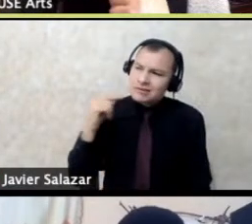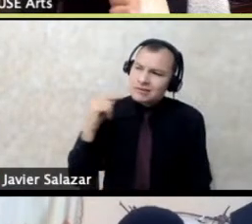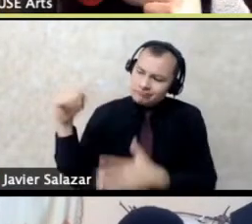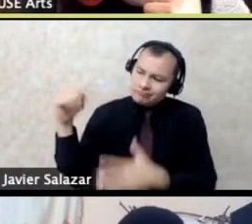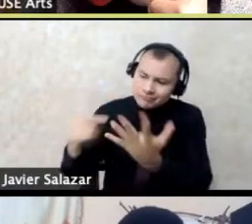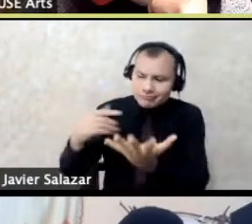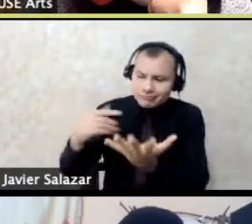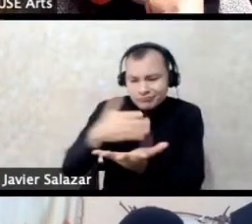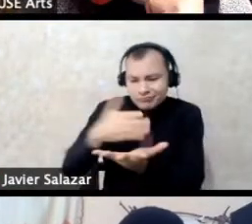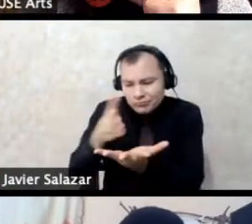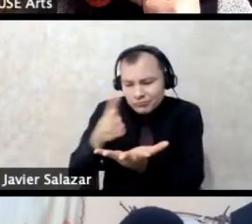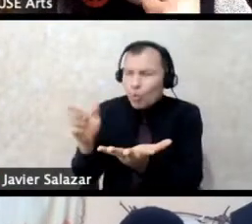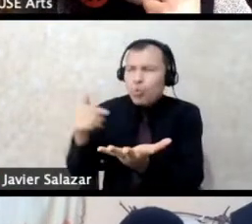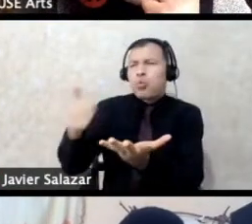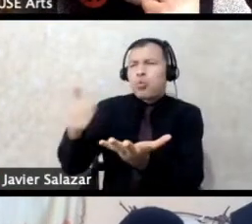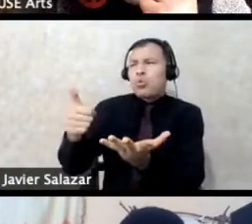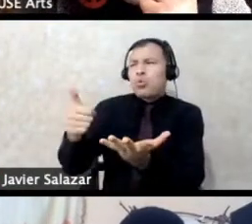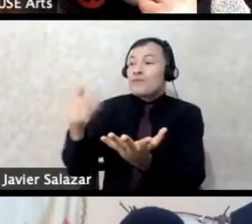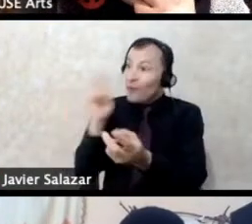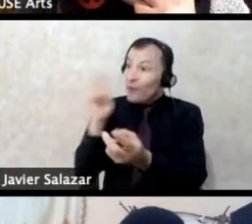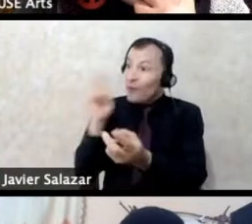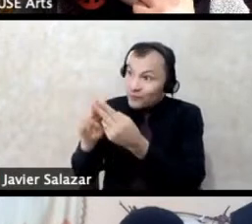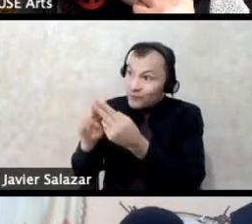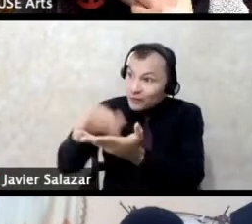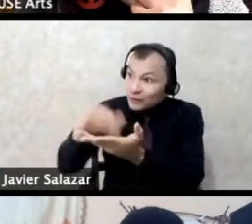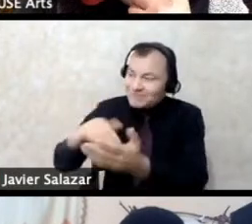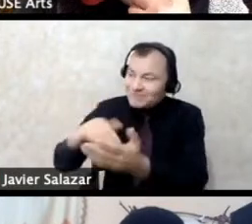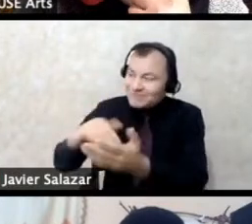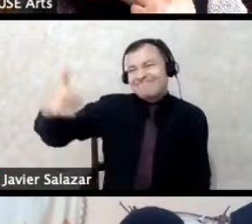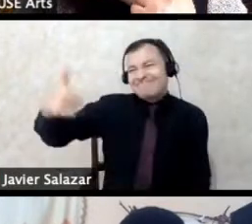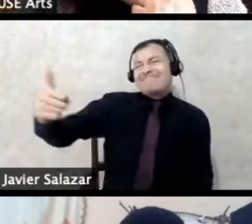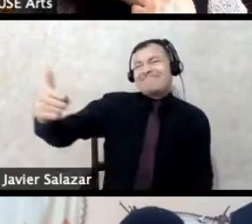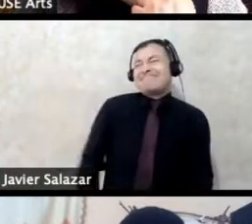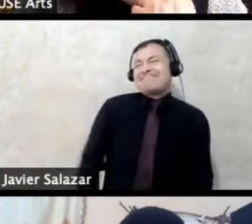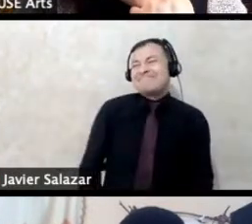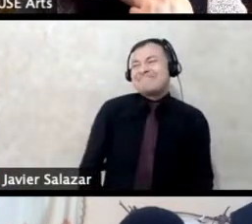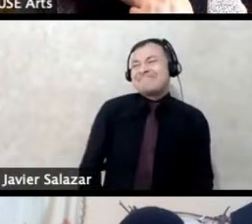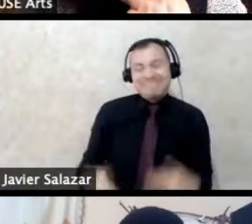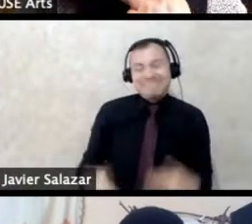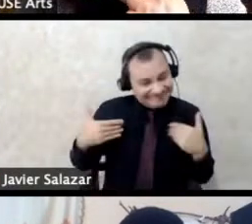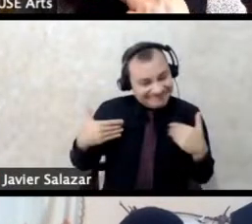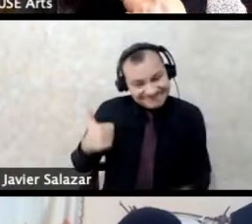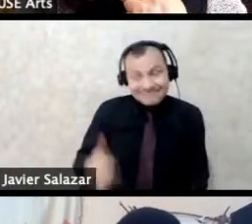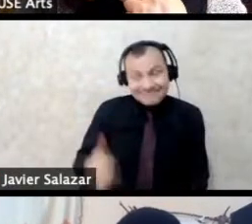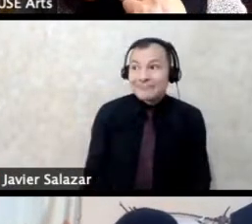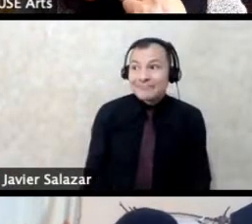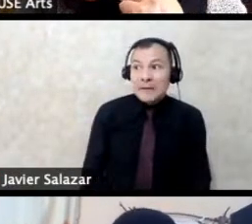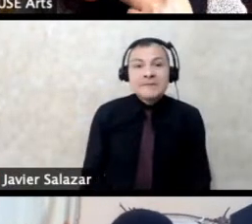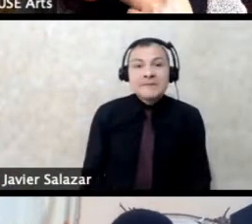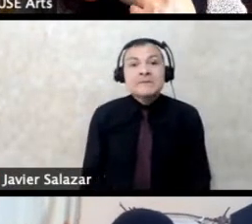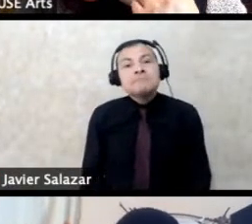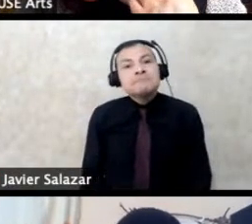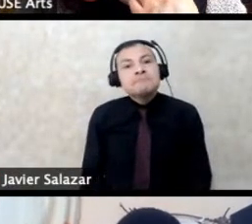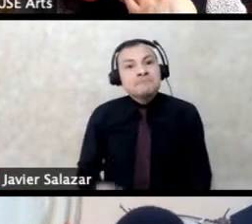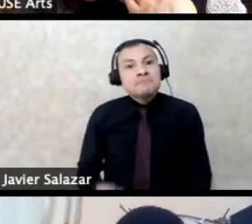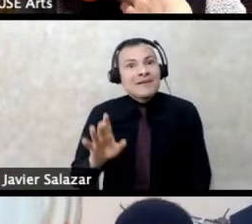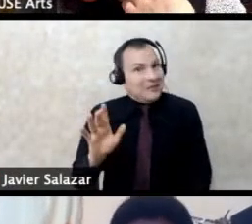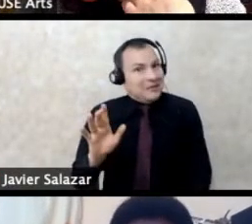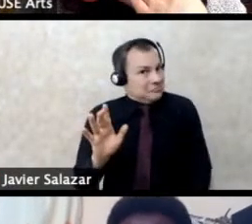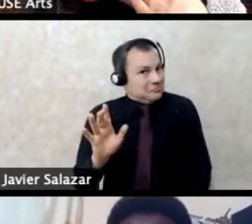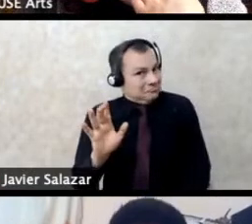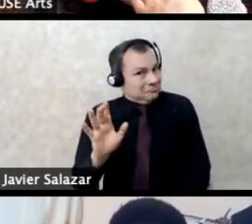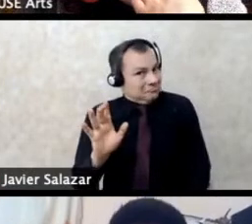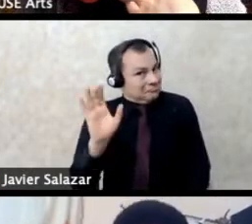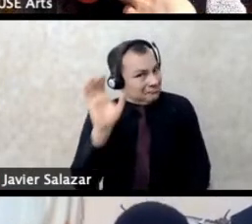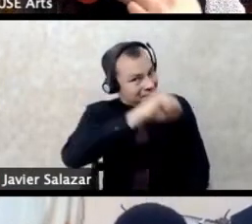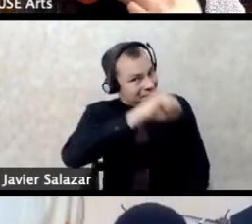En esta segunda parte de esta mesa, mira que ya pudimos como hacer una radiografía de todo el,